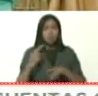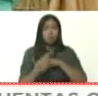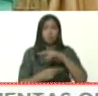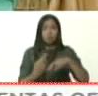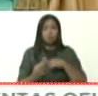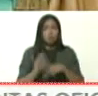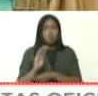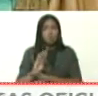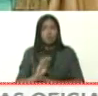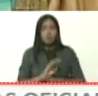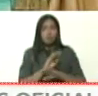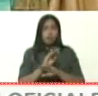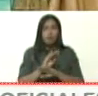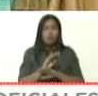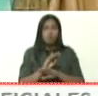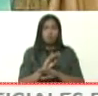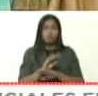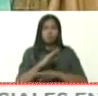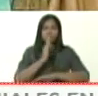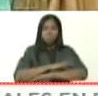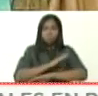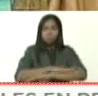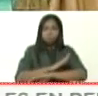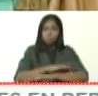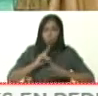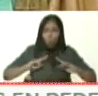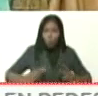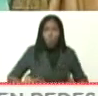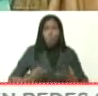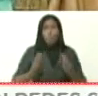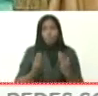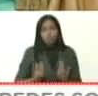humanista. Y lo que hacemos en Venezuela,